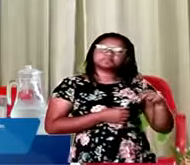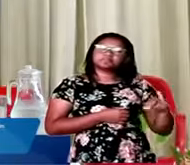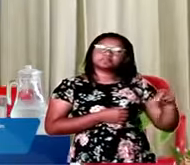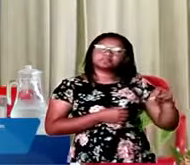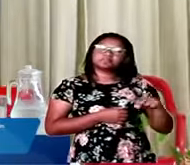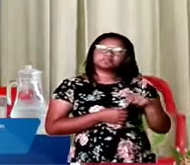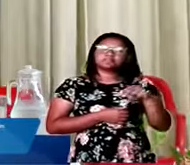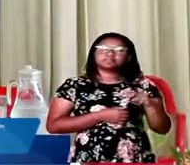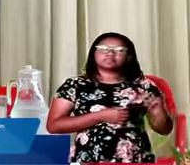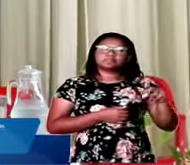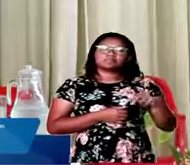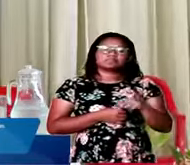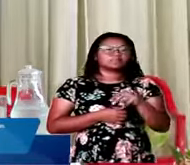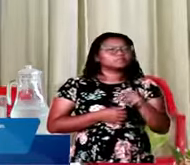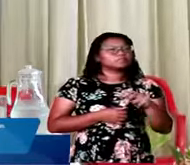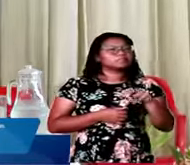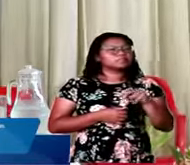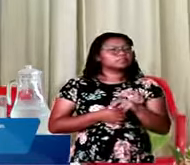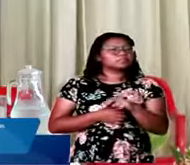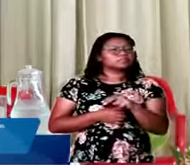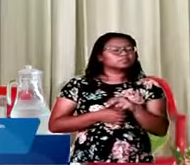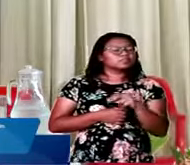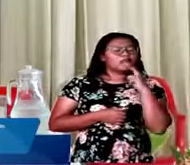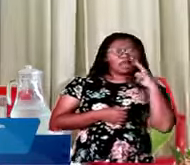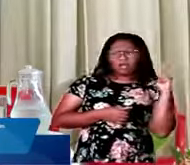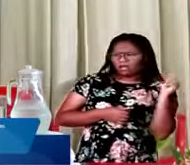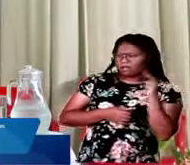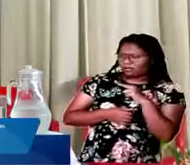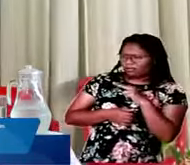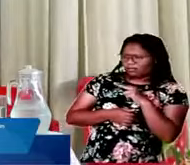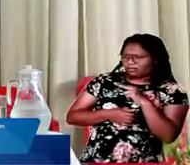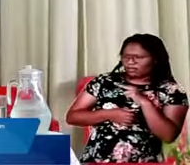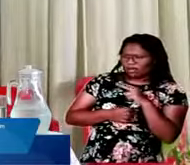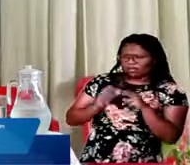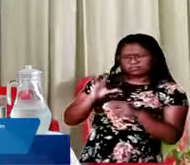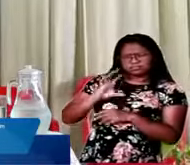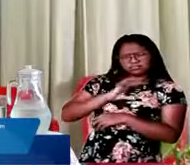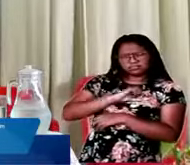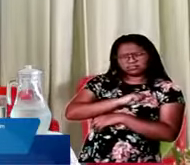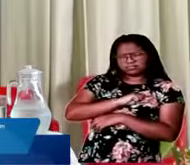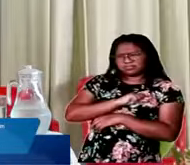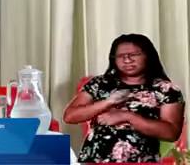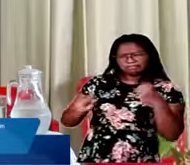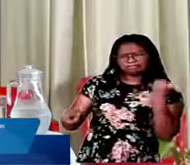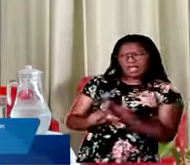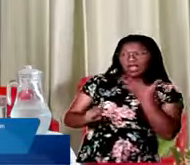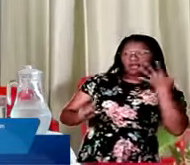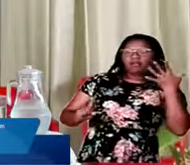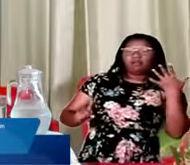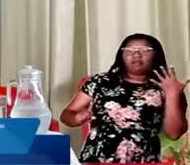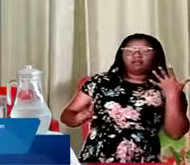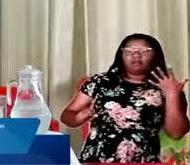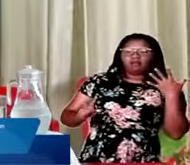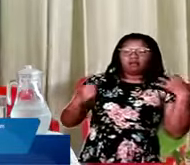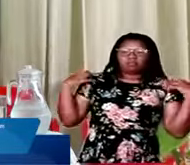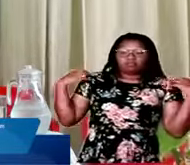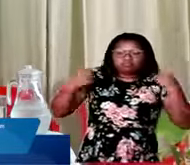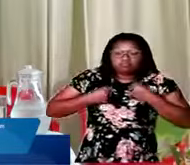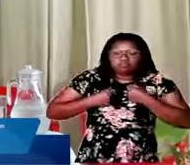Y entonces, cuando lo vio, se sorprendió, se quitó su